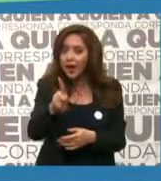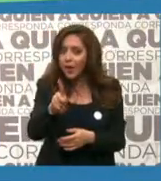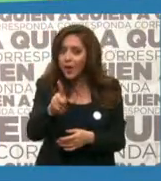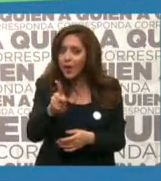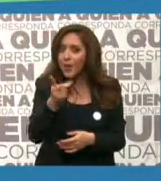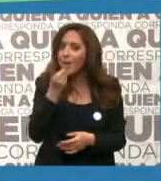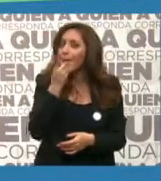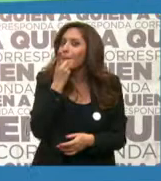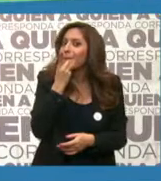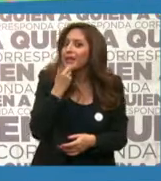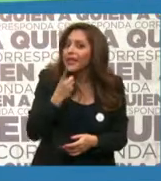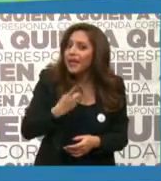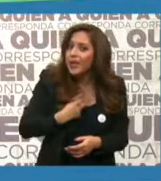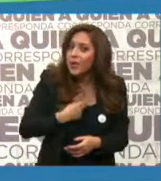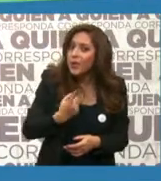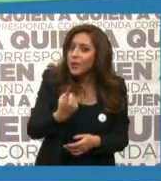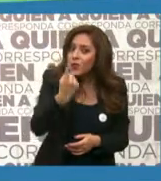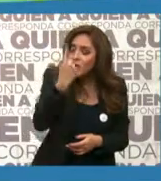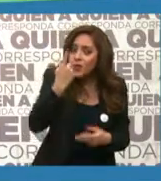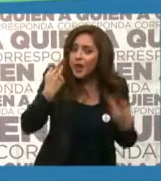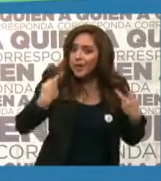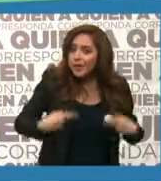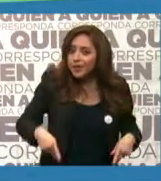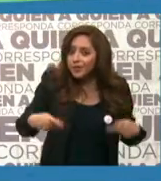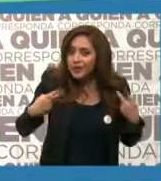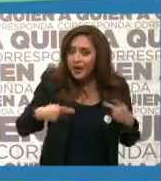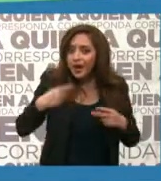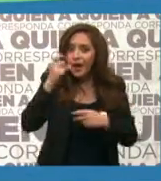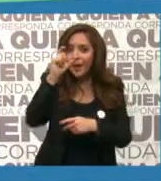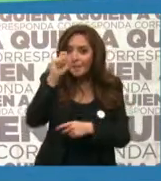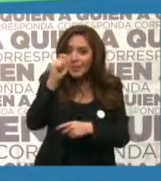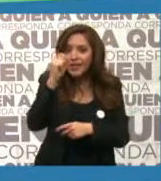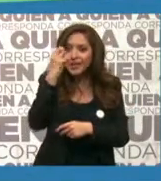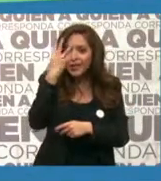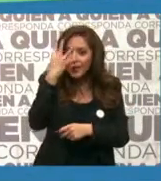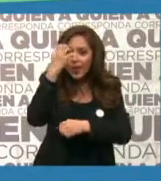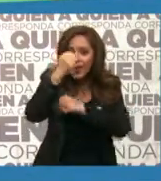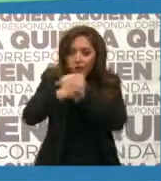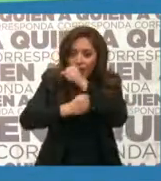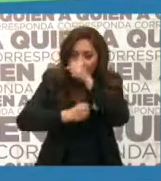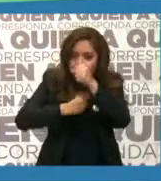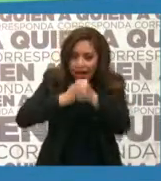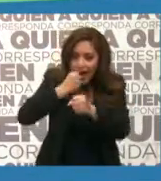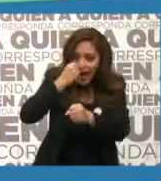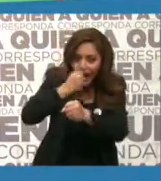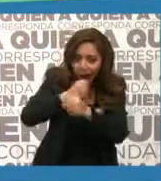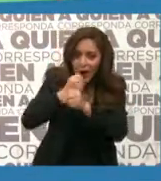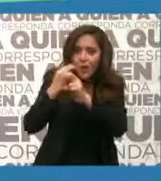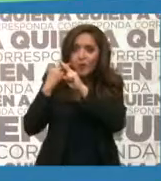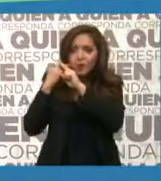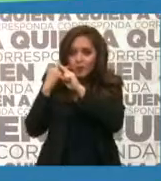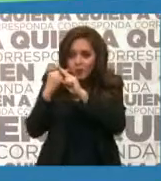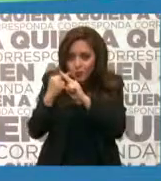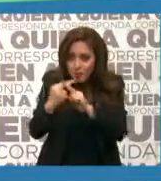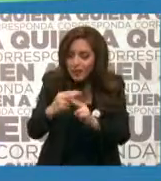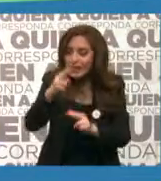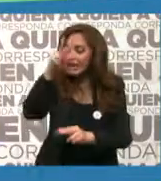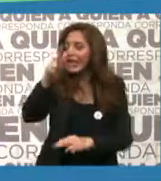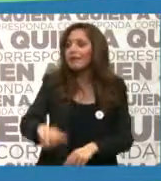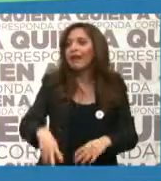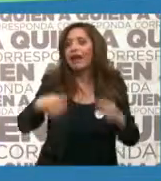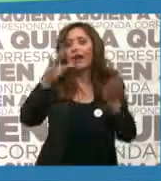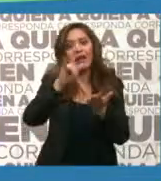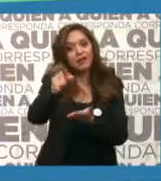que alguien por ahí cumplió 24 años en la carrera, que no es cualquier cosa. Le mando un abrazo y